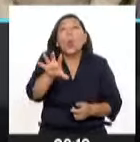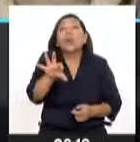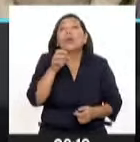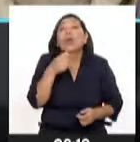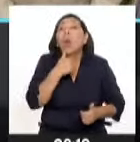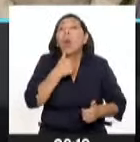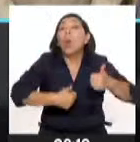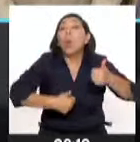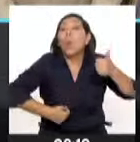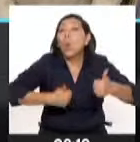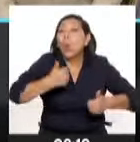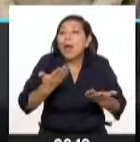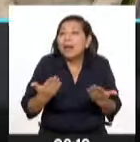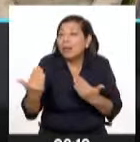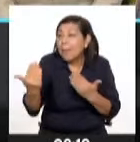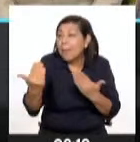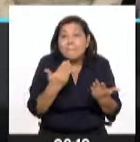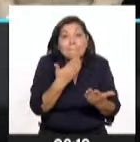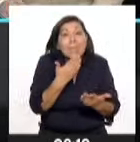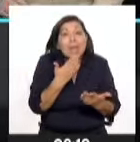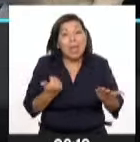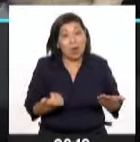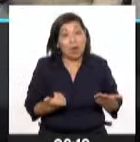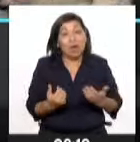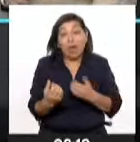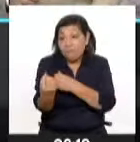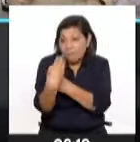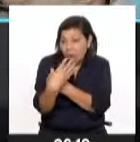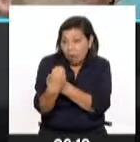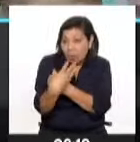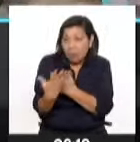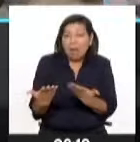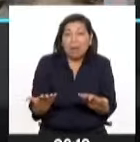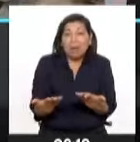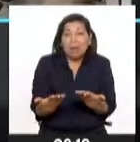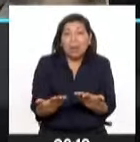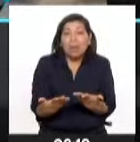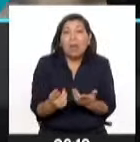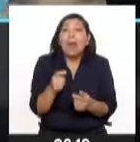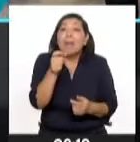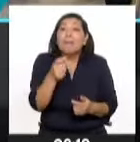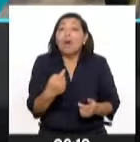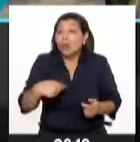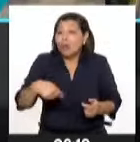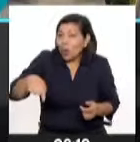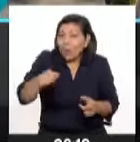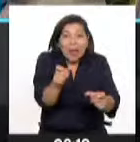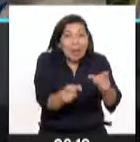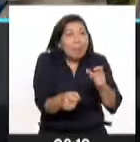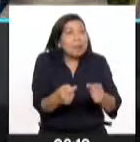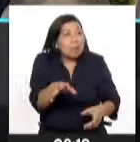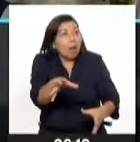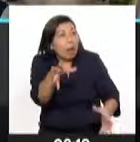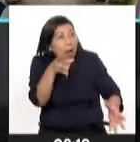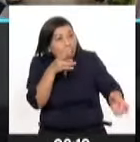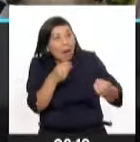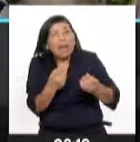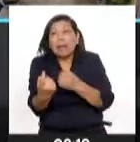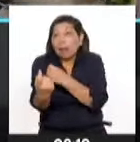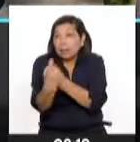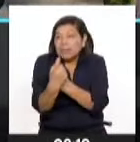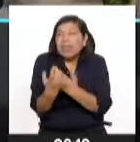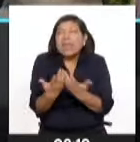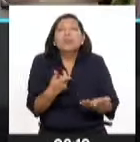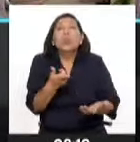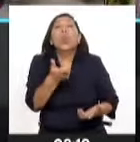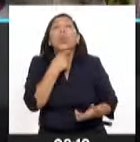de competencia en un mercado. Y esa información completa, estoy hablando de los consumidores. Nosotros tenemos que tener información completa sobre